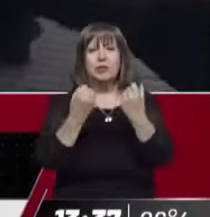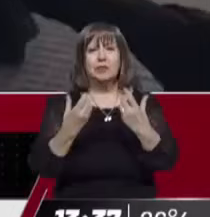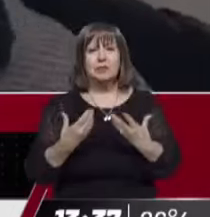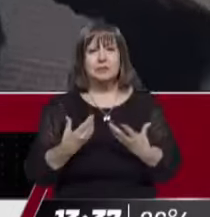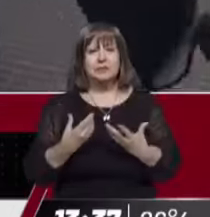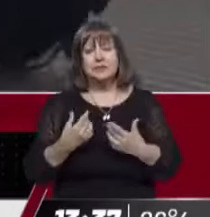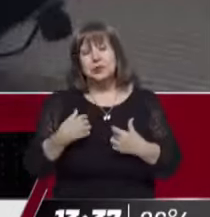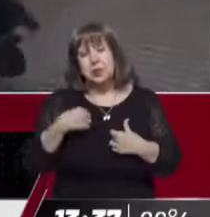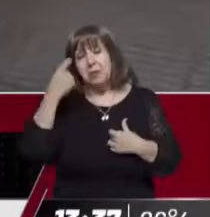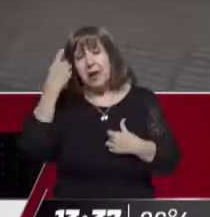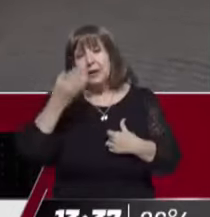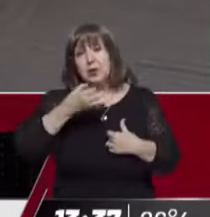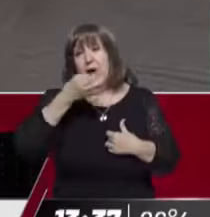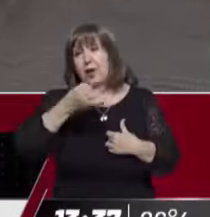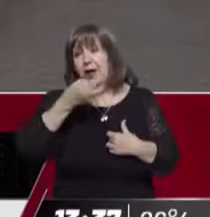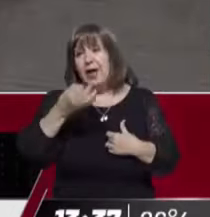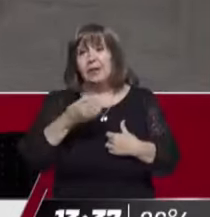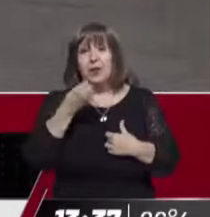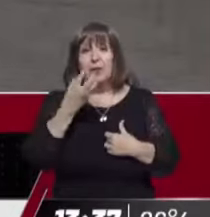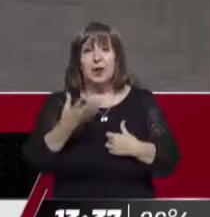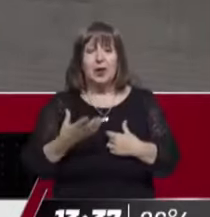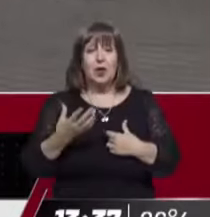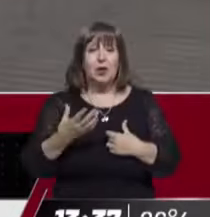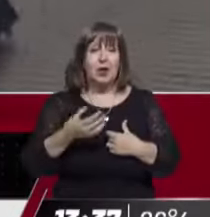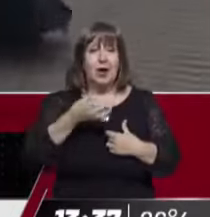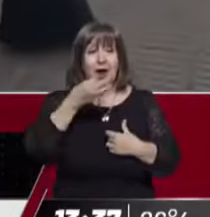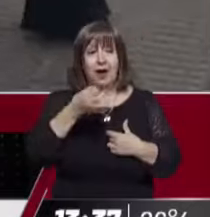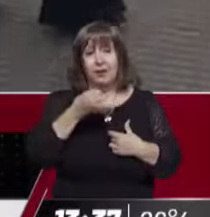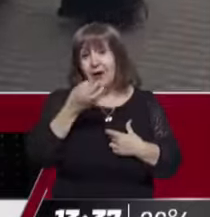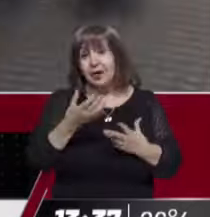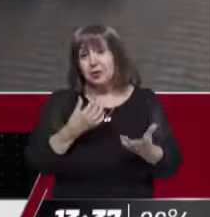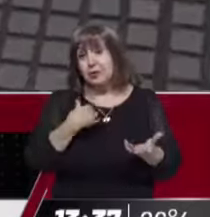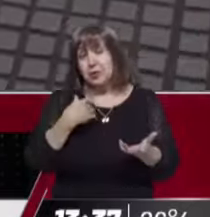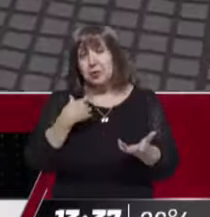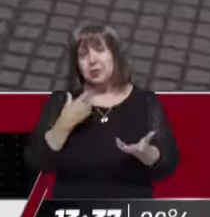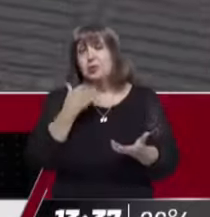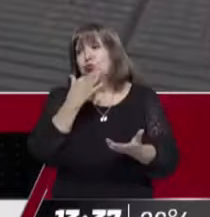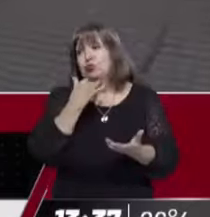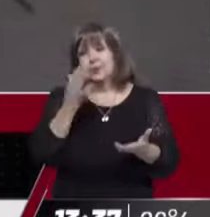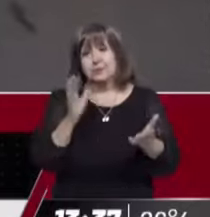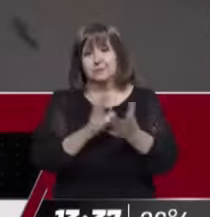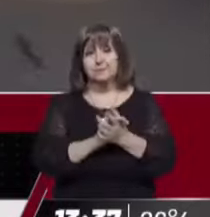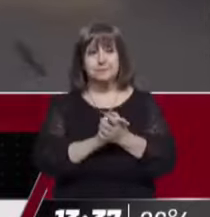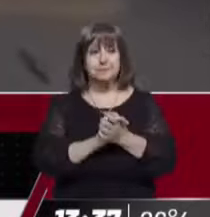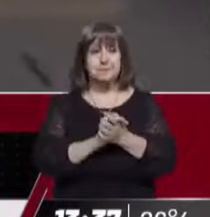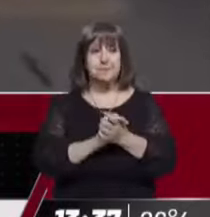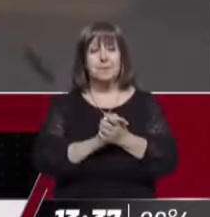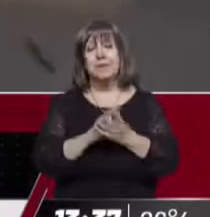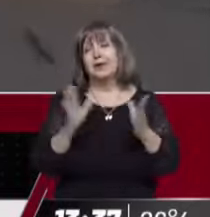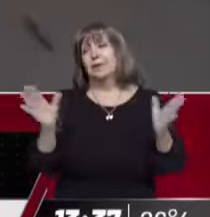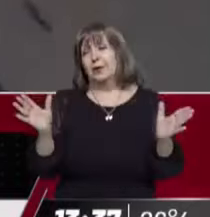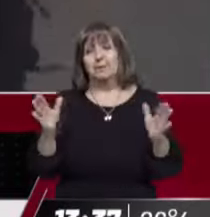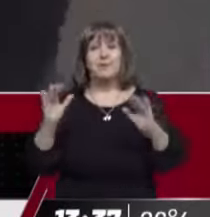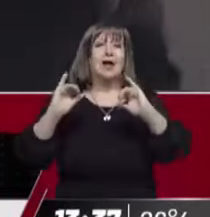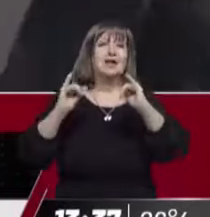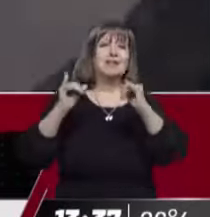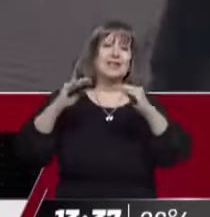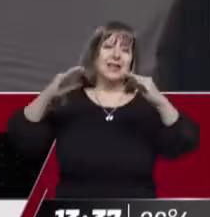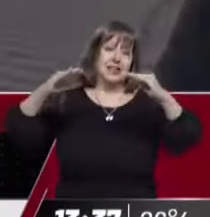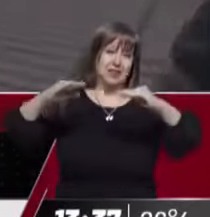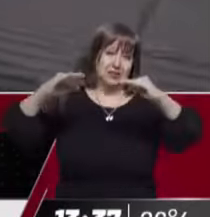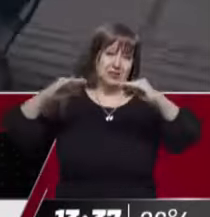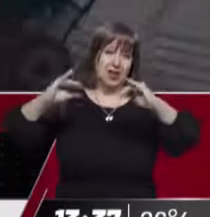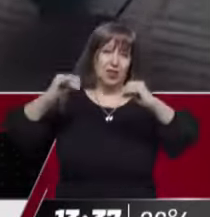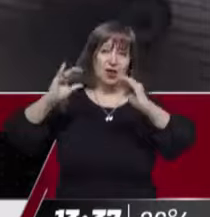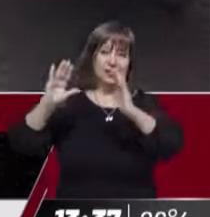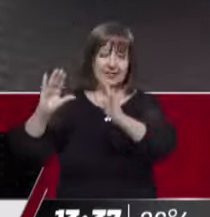Hablando. ¿De qué manera? Bien. No sé. Bueno, son muy chiquitos, así que habrá que esperar